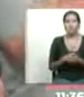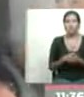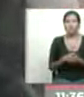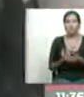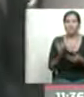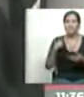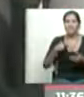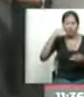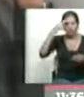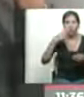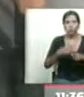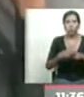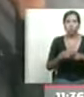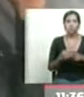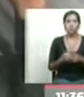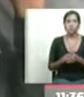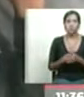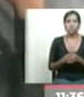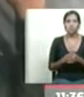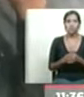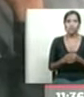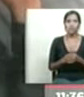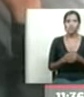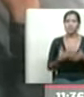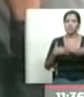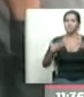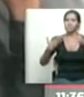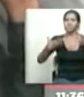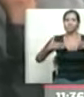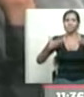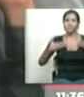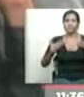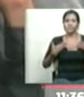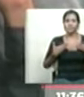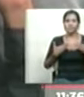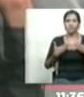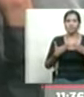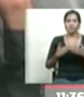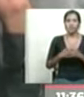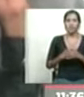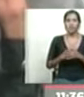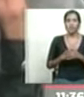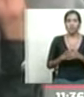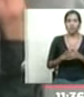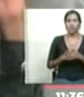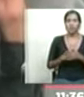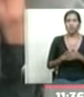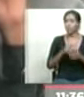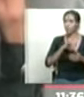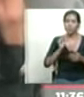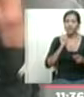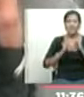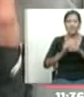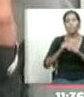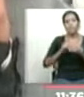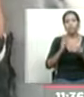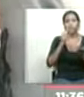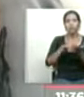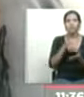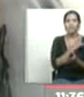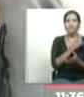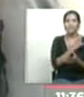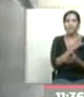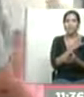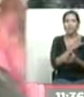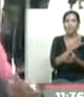me dijo Eliezer. Se formó él. Fue a la academia, a la universidad, pero es